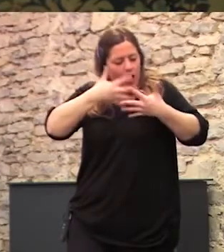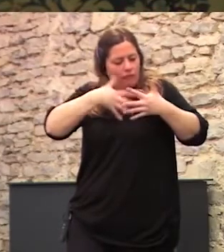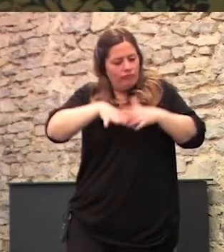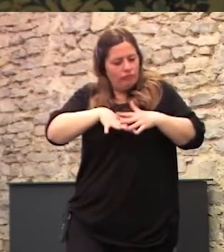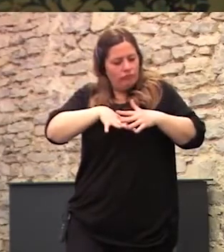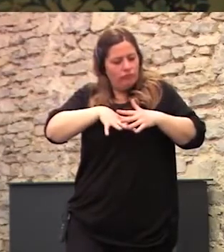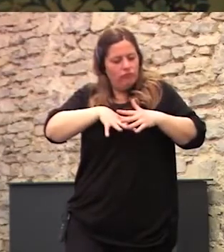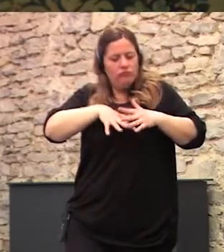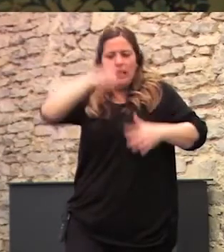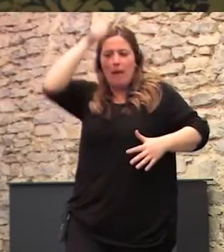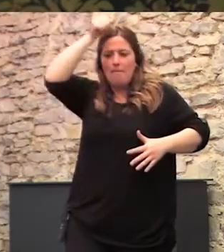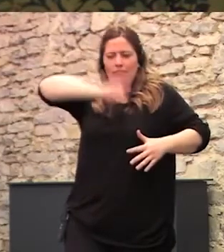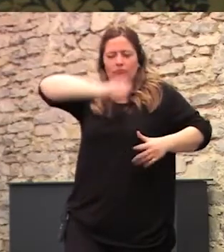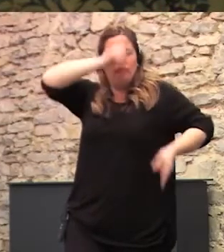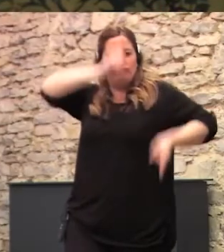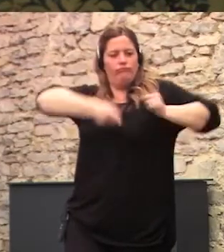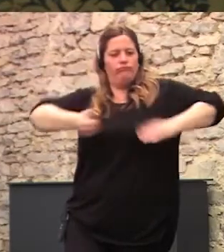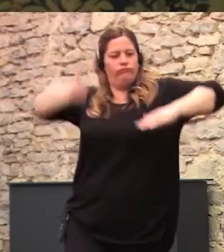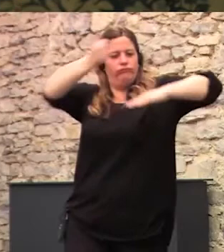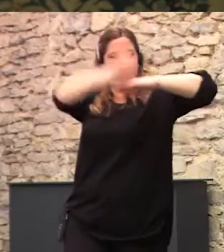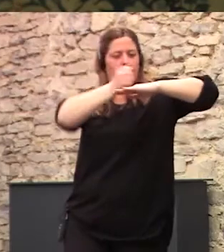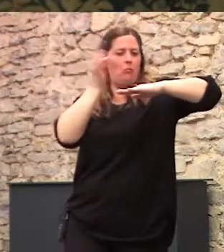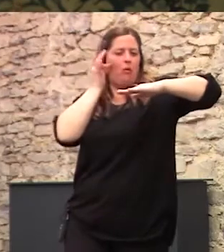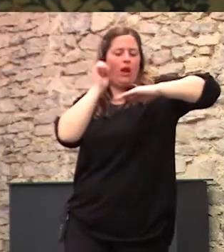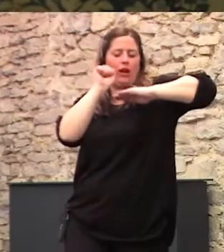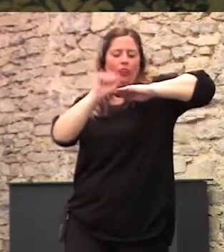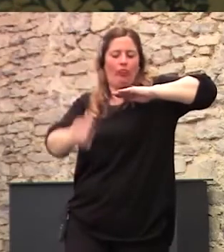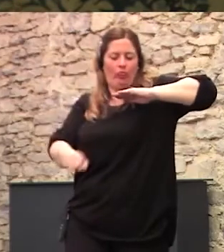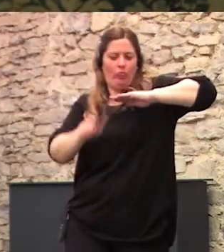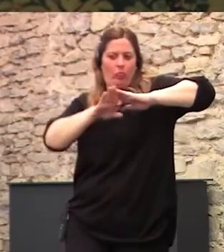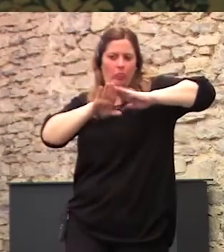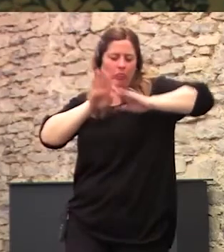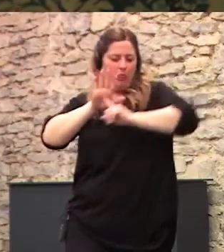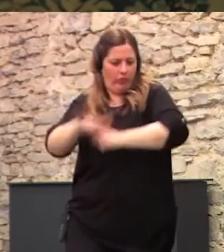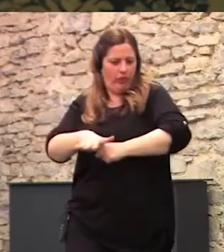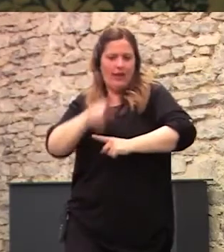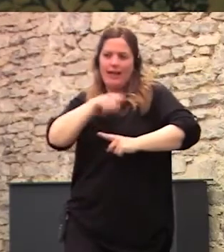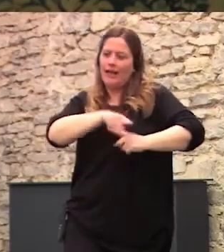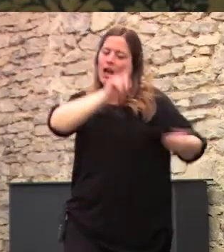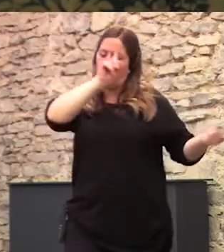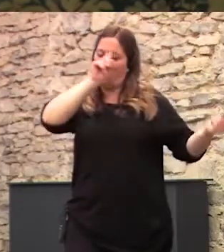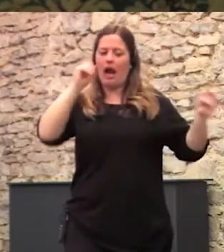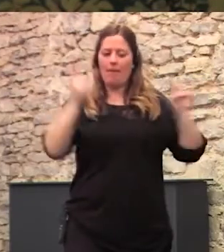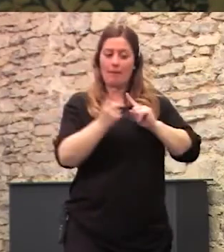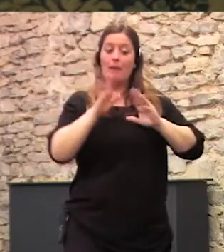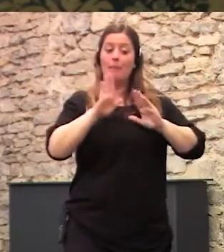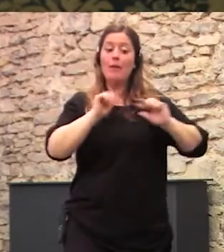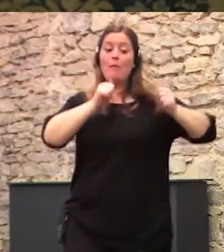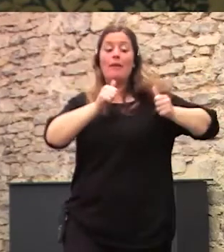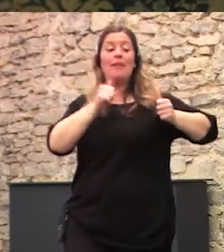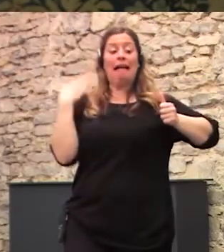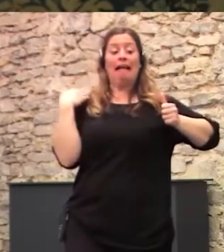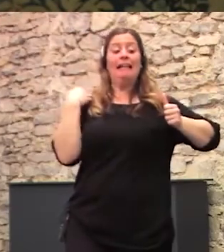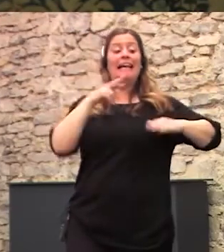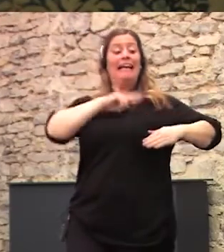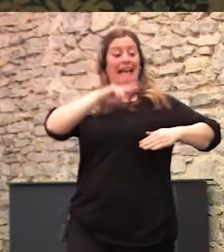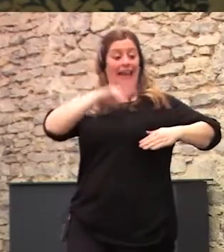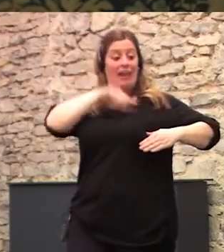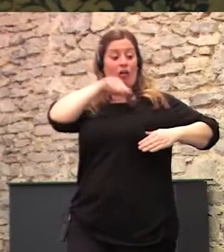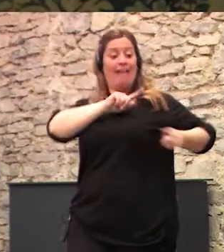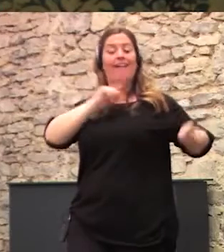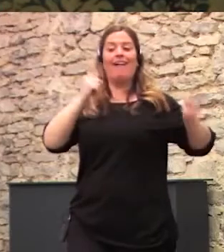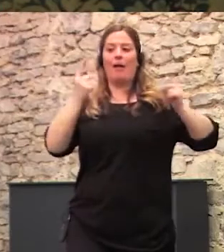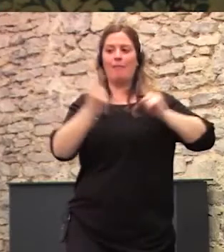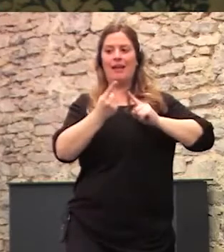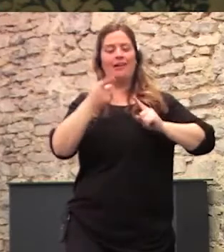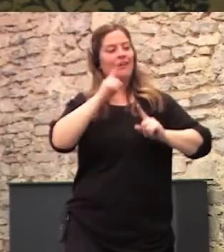de la superioridad masculina sobre las mujeres. Pero desde la propia religión y decir, no, la religión no ha